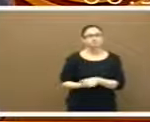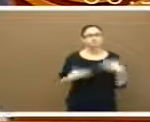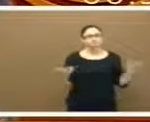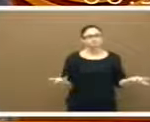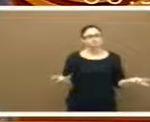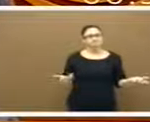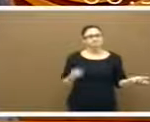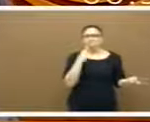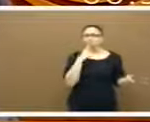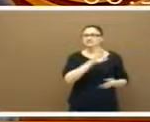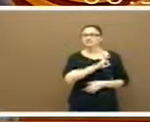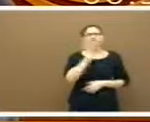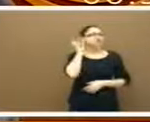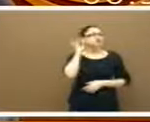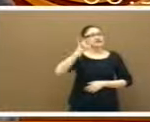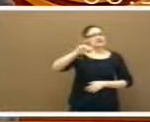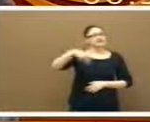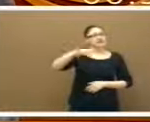dice